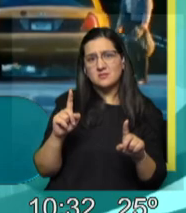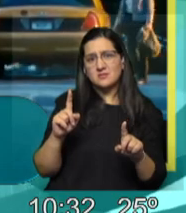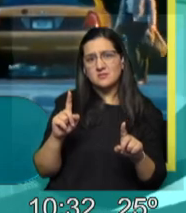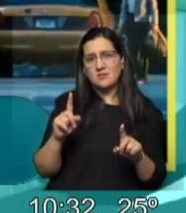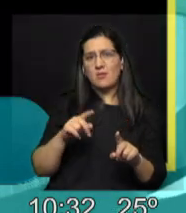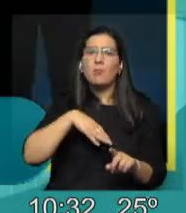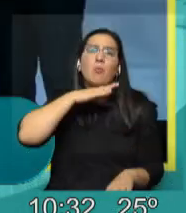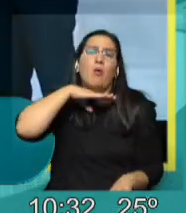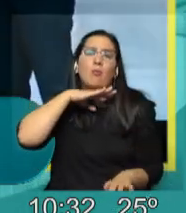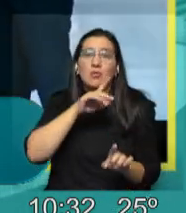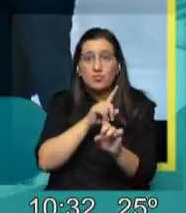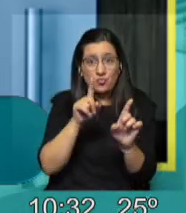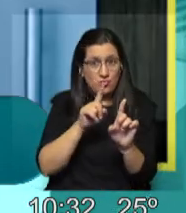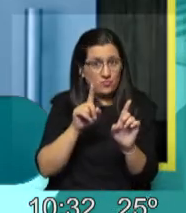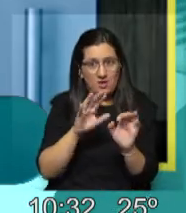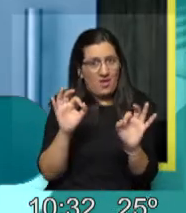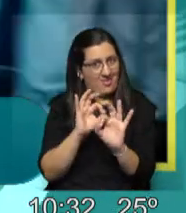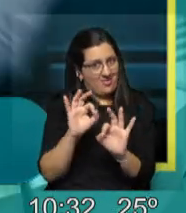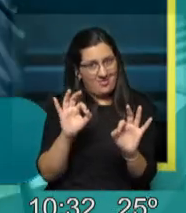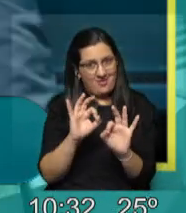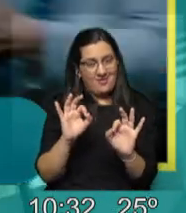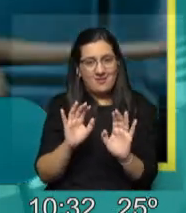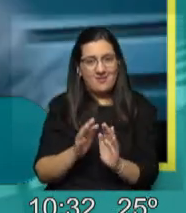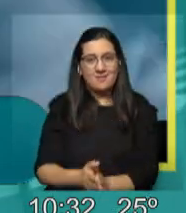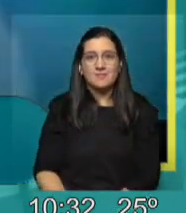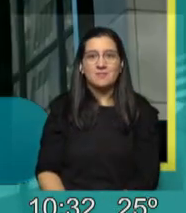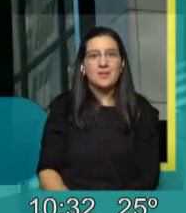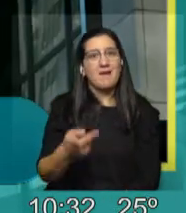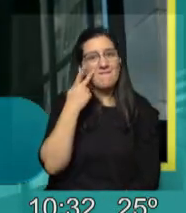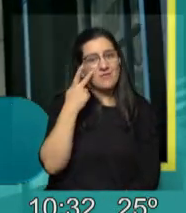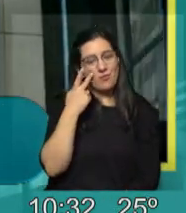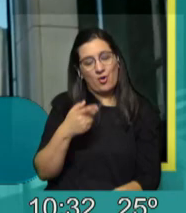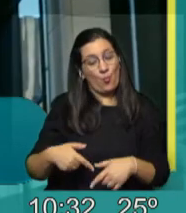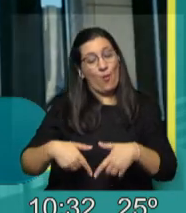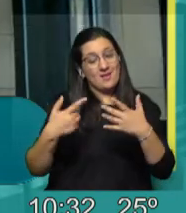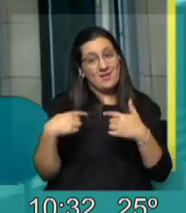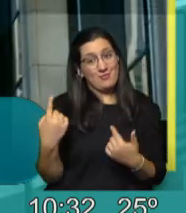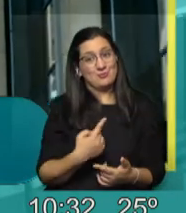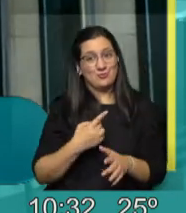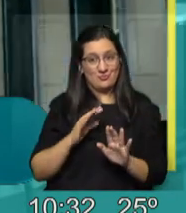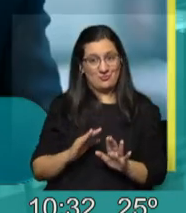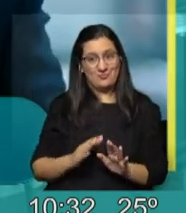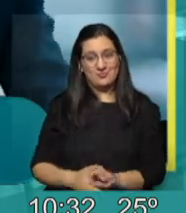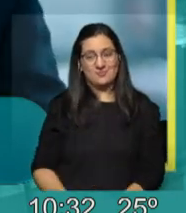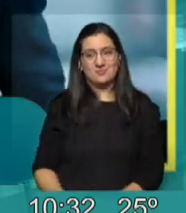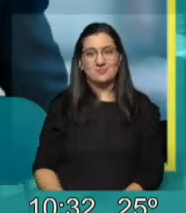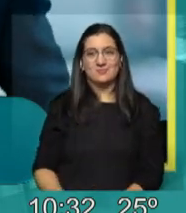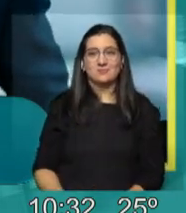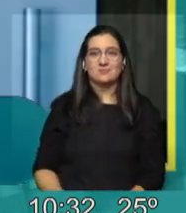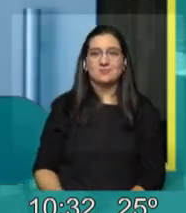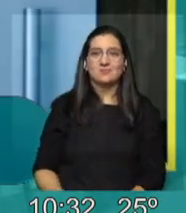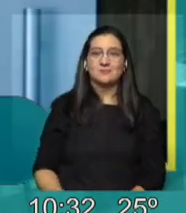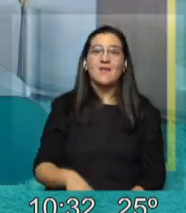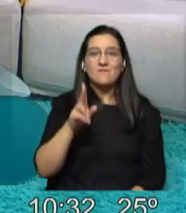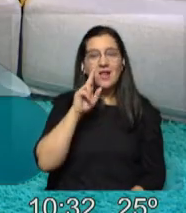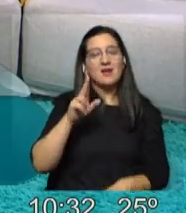un tonto en absoluto, mucho más vivo que cualquiera de nosotros. La tiene clarísima el amigo Ben.